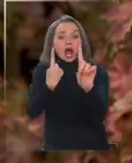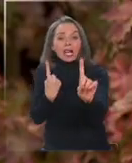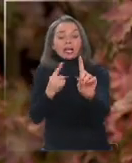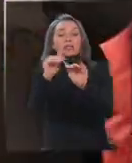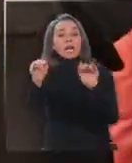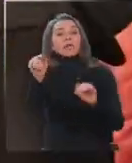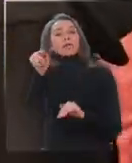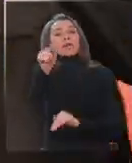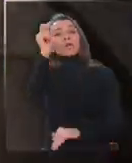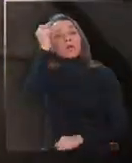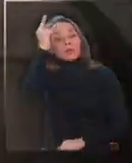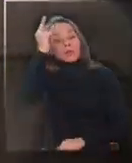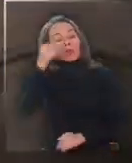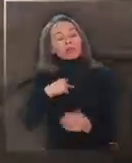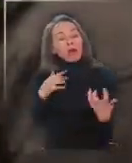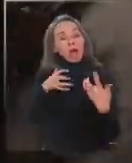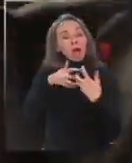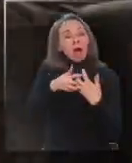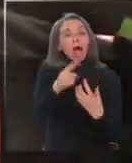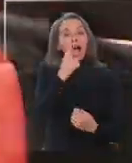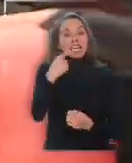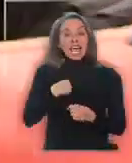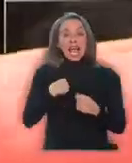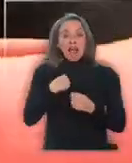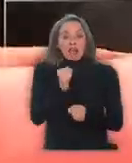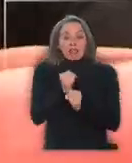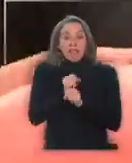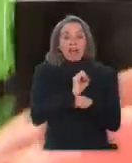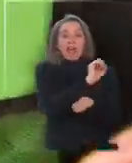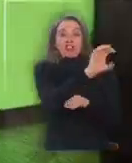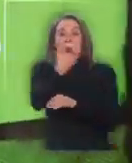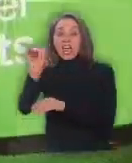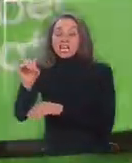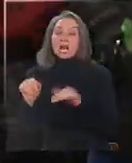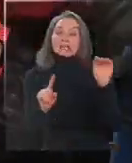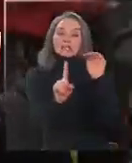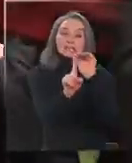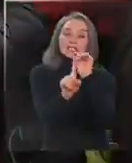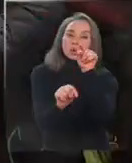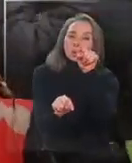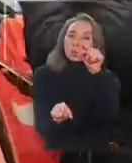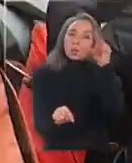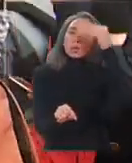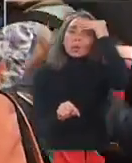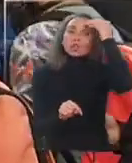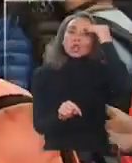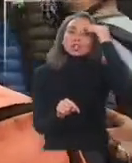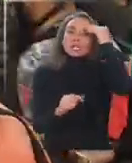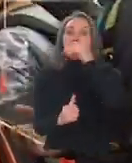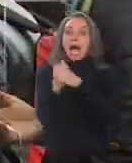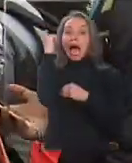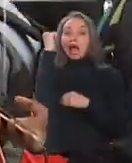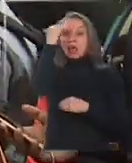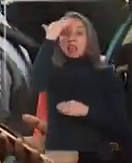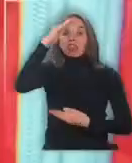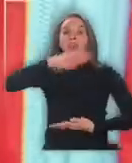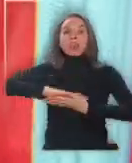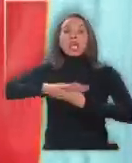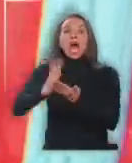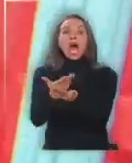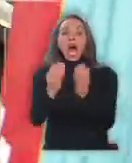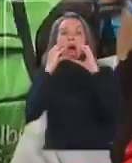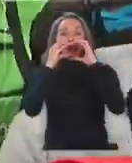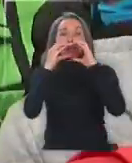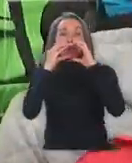la empatía. A la conciencia de cada repartidor hay que apelar. Es lo que queda claro tras el día de la hamburguesa, que convirtió a varios locales